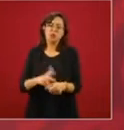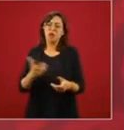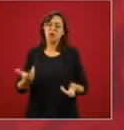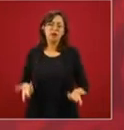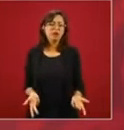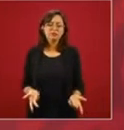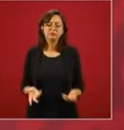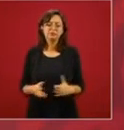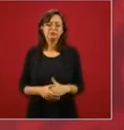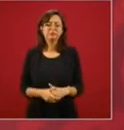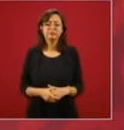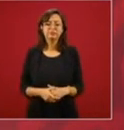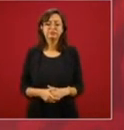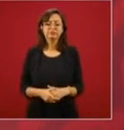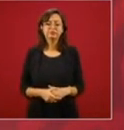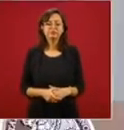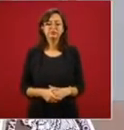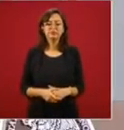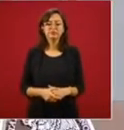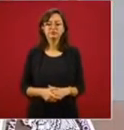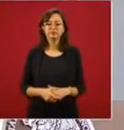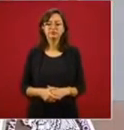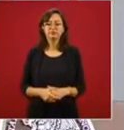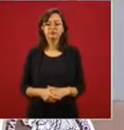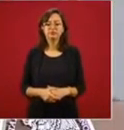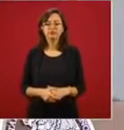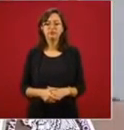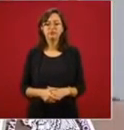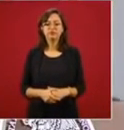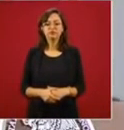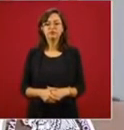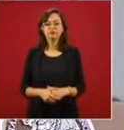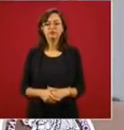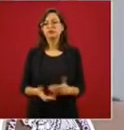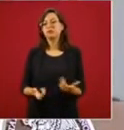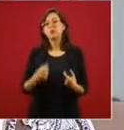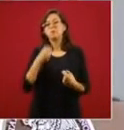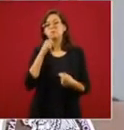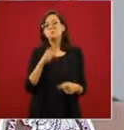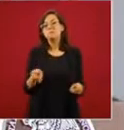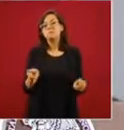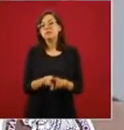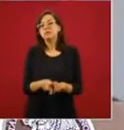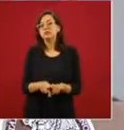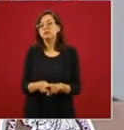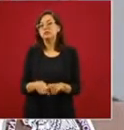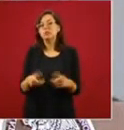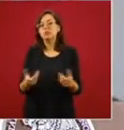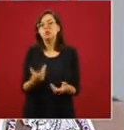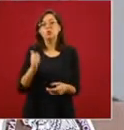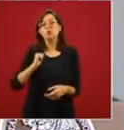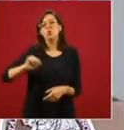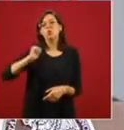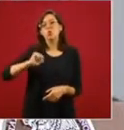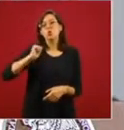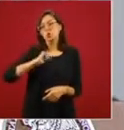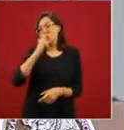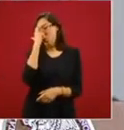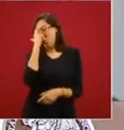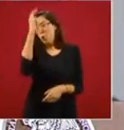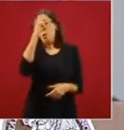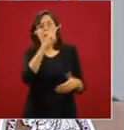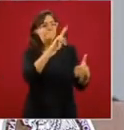como surgieron los grandes intelectuales, los escritores, los pintores,